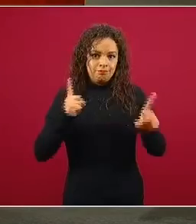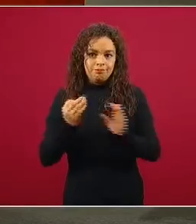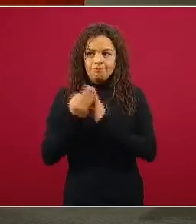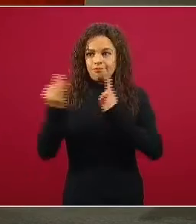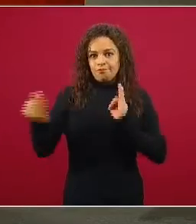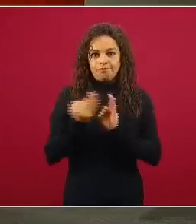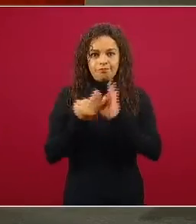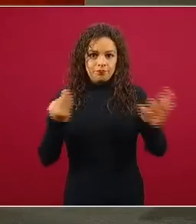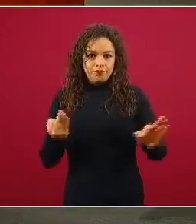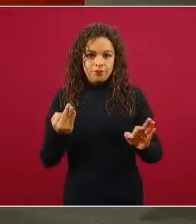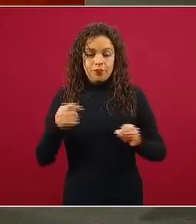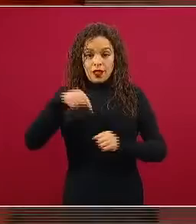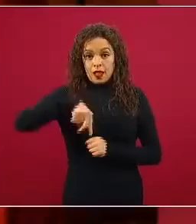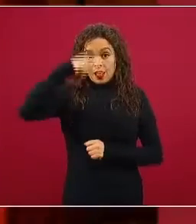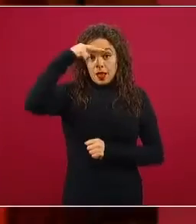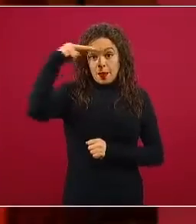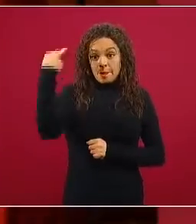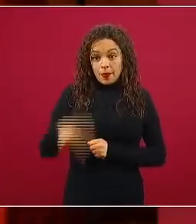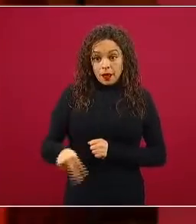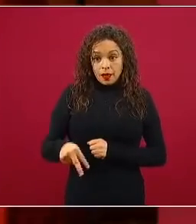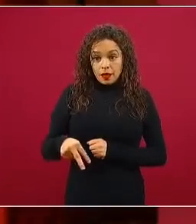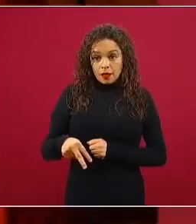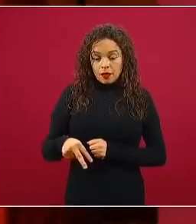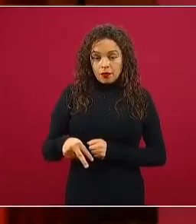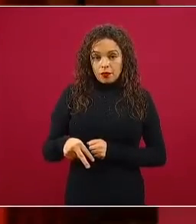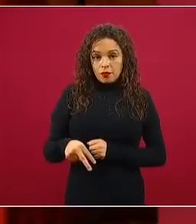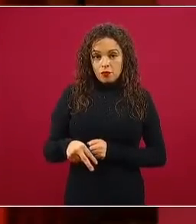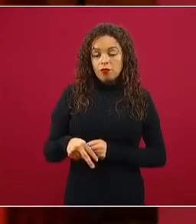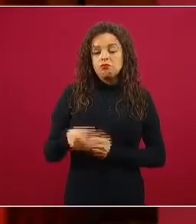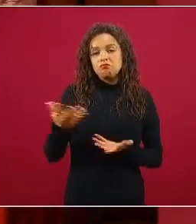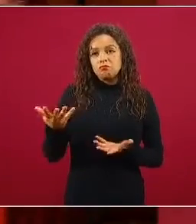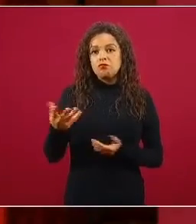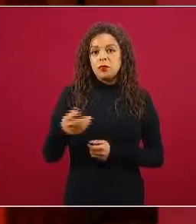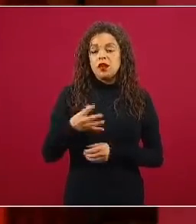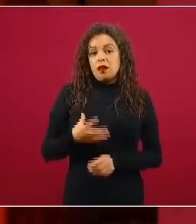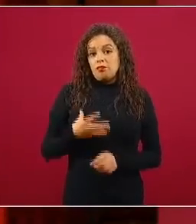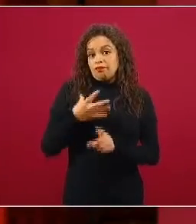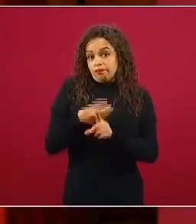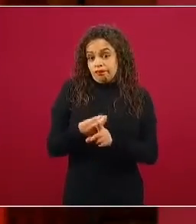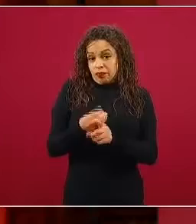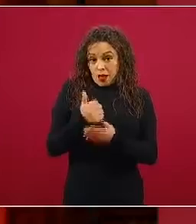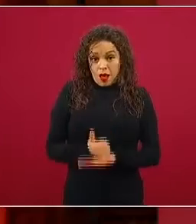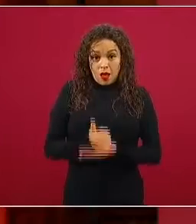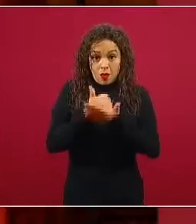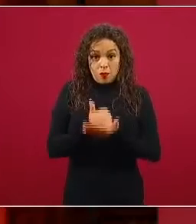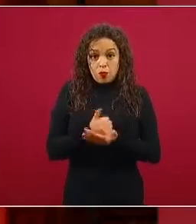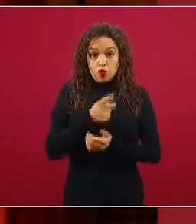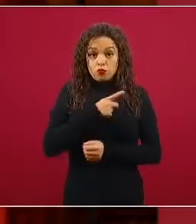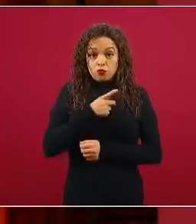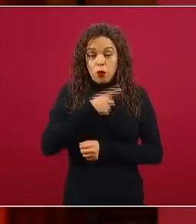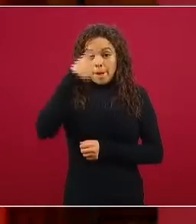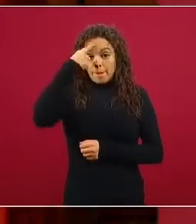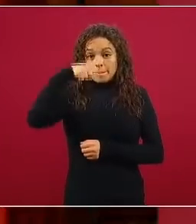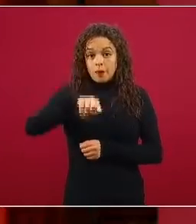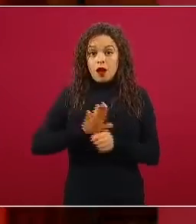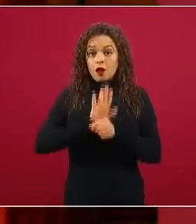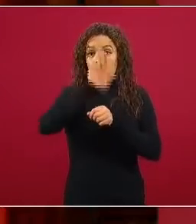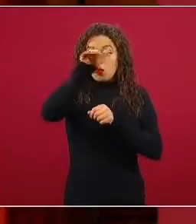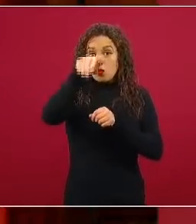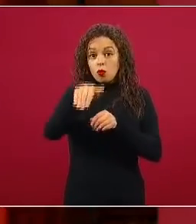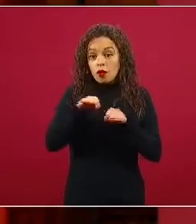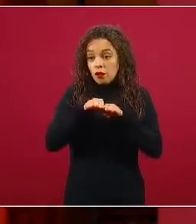solamente haber contribuido a aplanar la curva, sino que además esta sea por un tiempo más prolongado, pero sin la